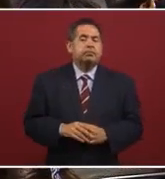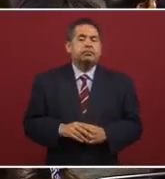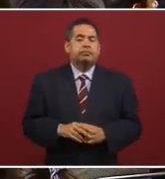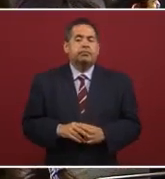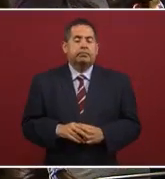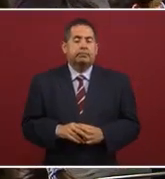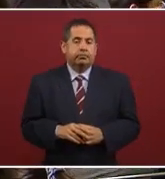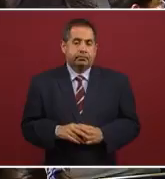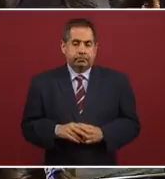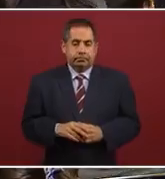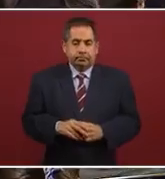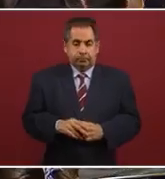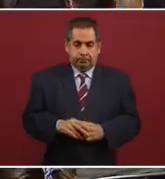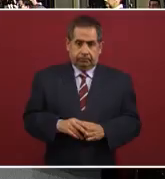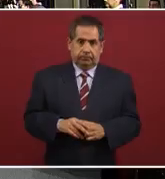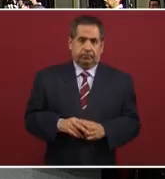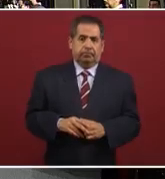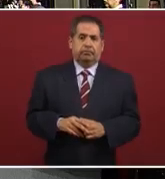si